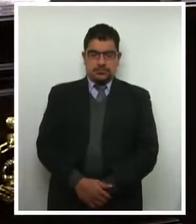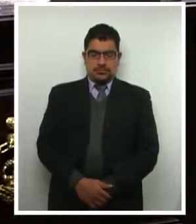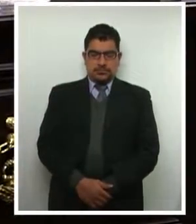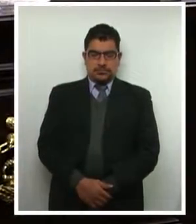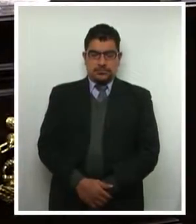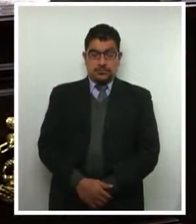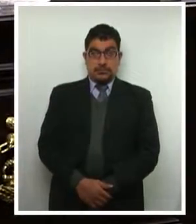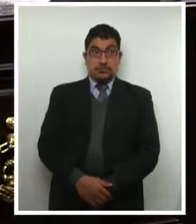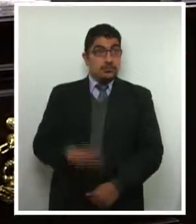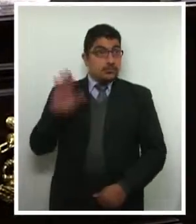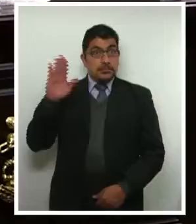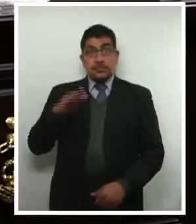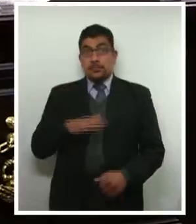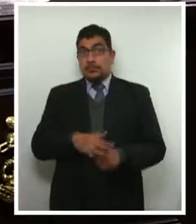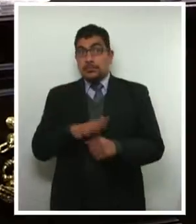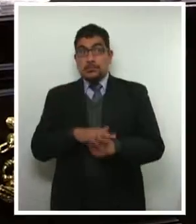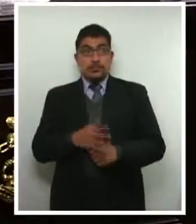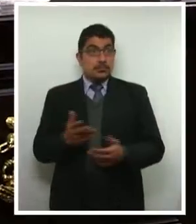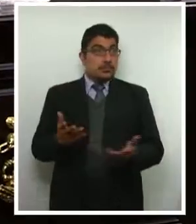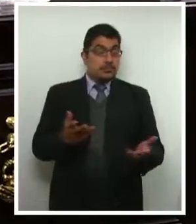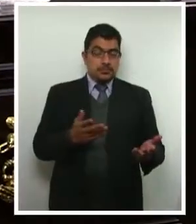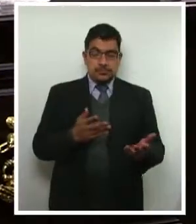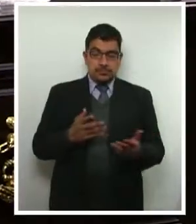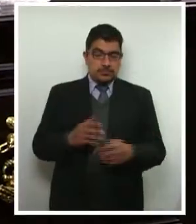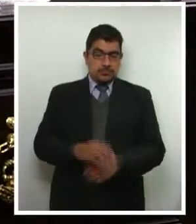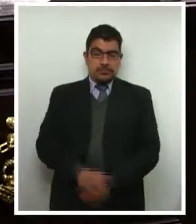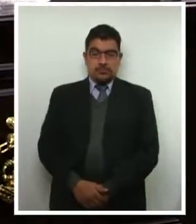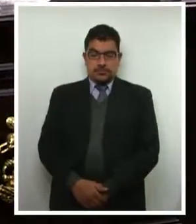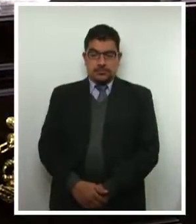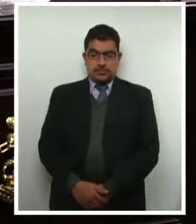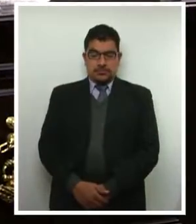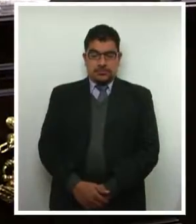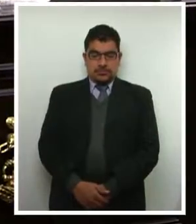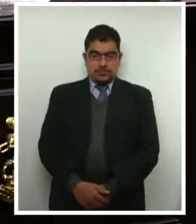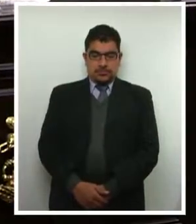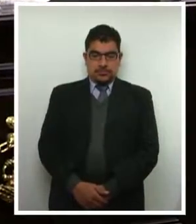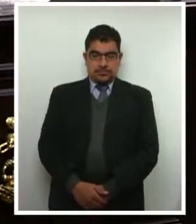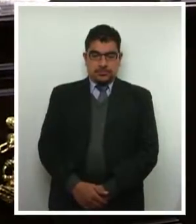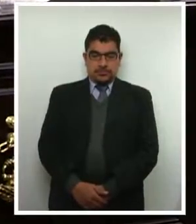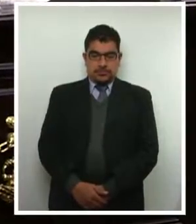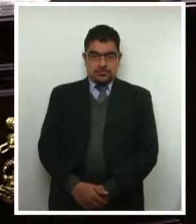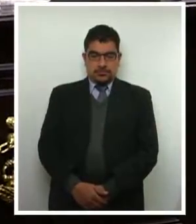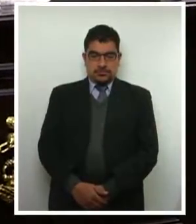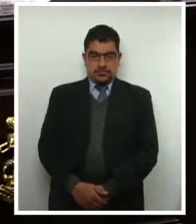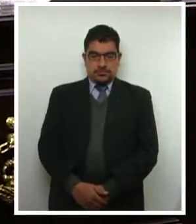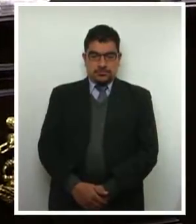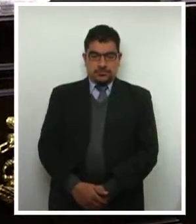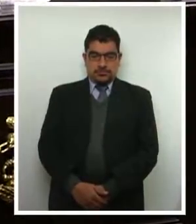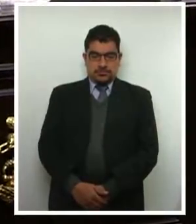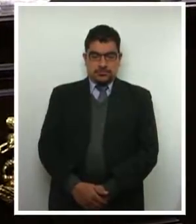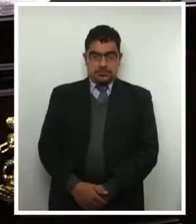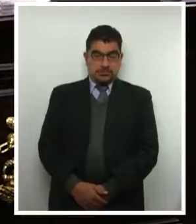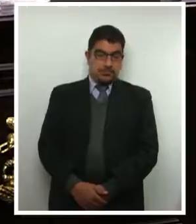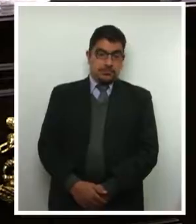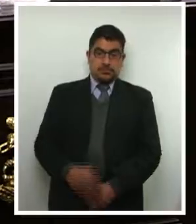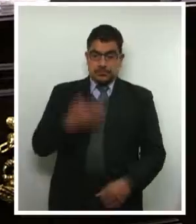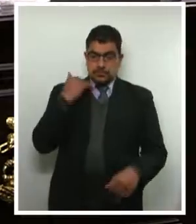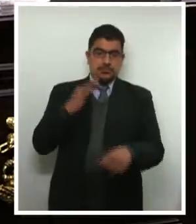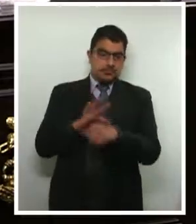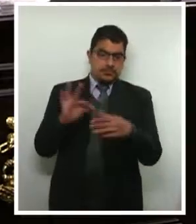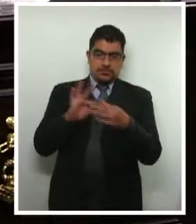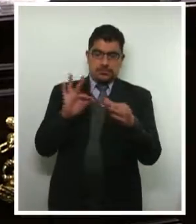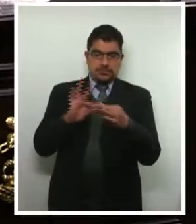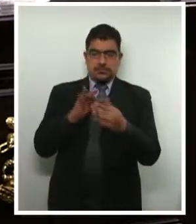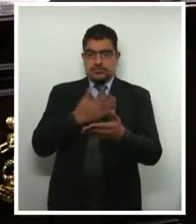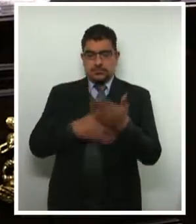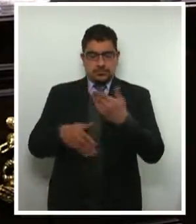¿Cuál van a votar? Sí. Señor Vamos a presidente. resolver esta situación.